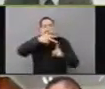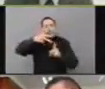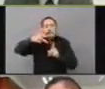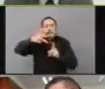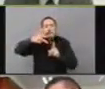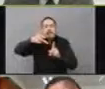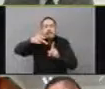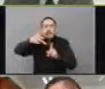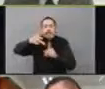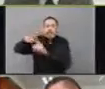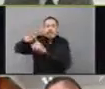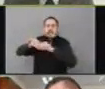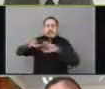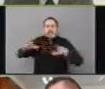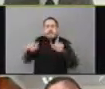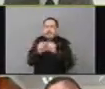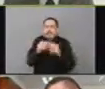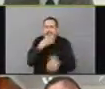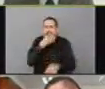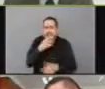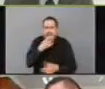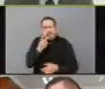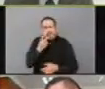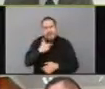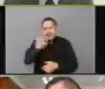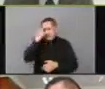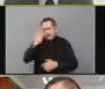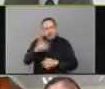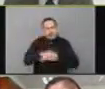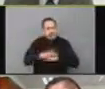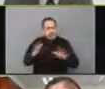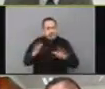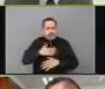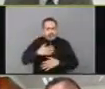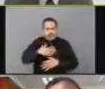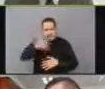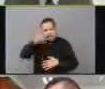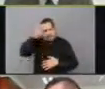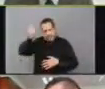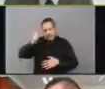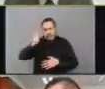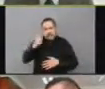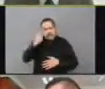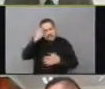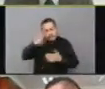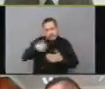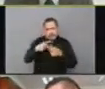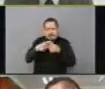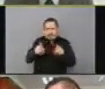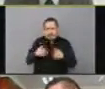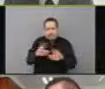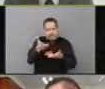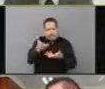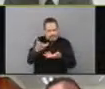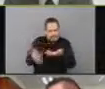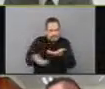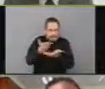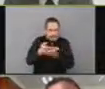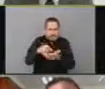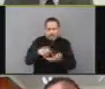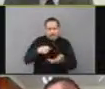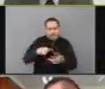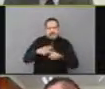lógica básica y esencial, toda vez que en mi concepto y desde luego a diferencia de lo que se propone en el